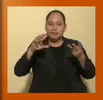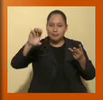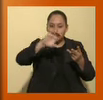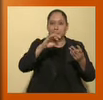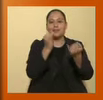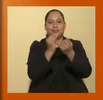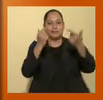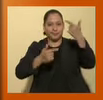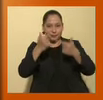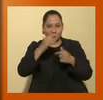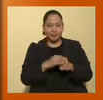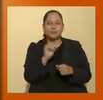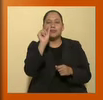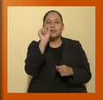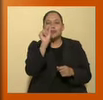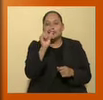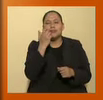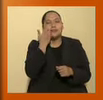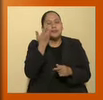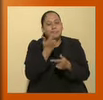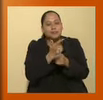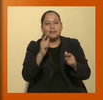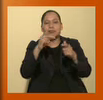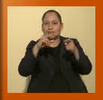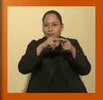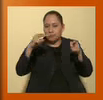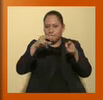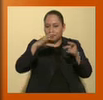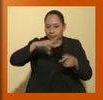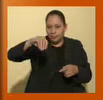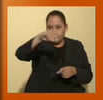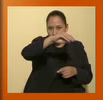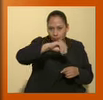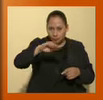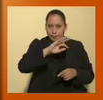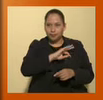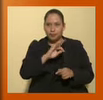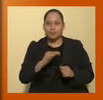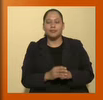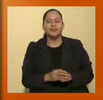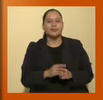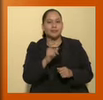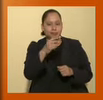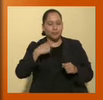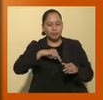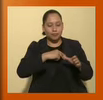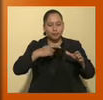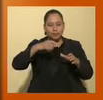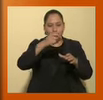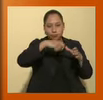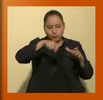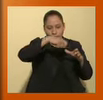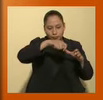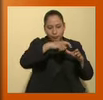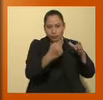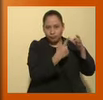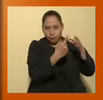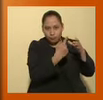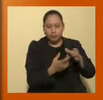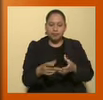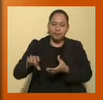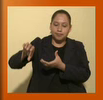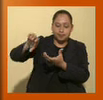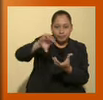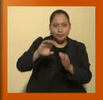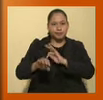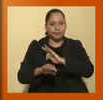leche. Perfecto. Y un poquito, si quieren, de consomé en polvo. Lo vamos a moler y se lo vamos a agregar. Entonces,